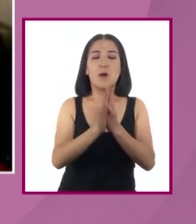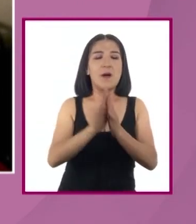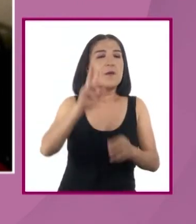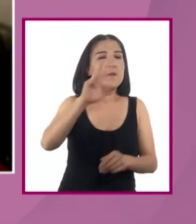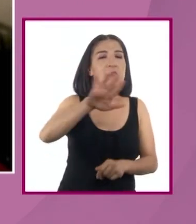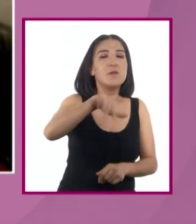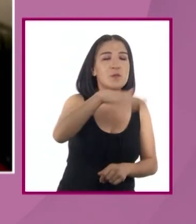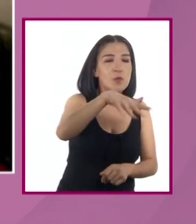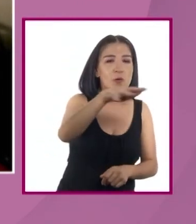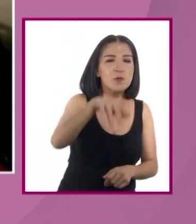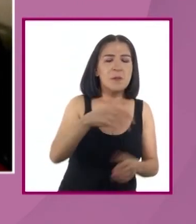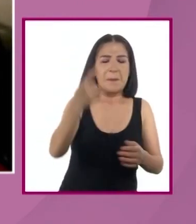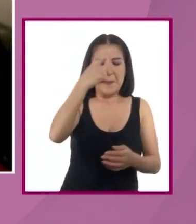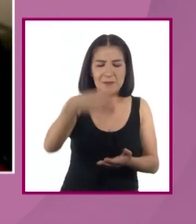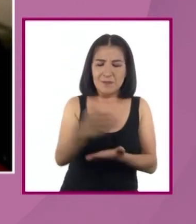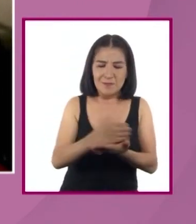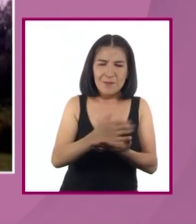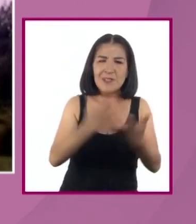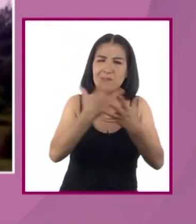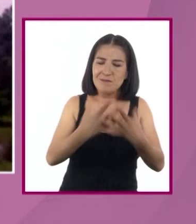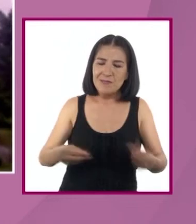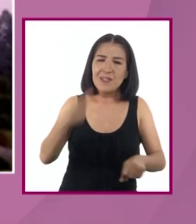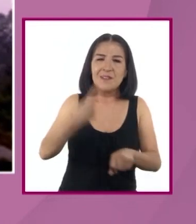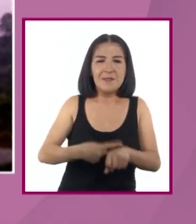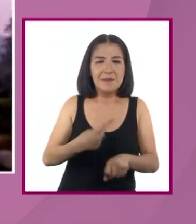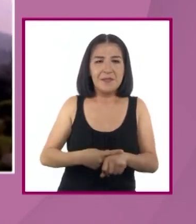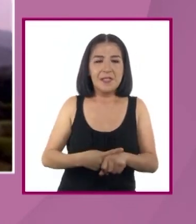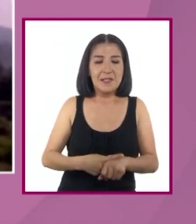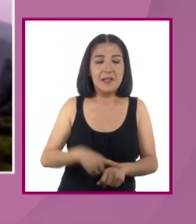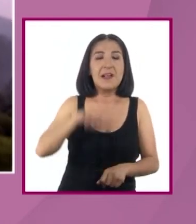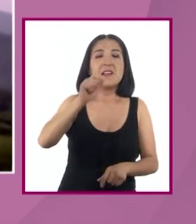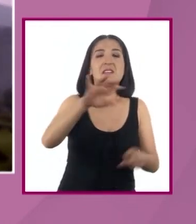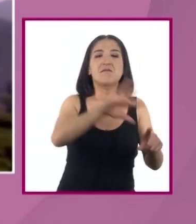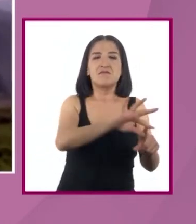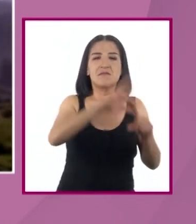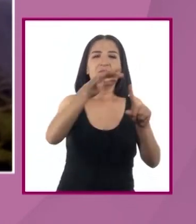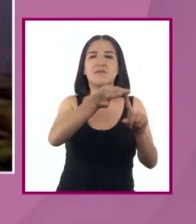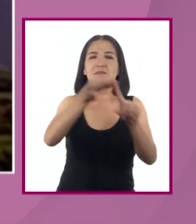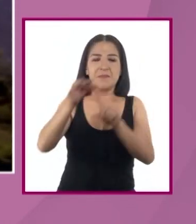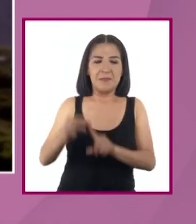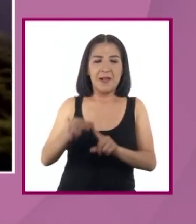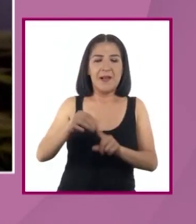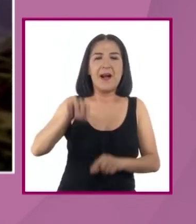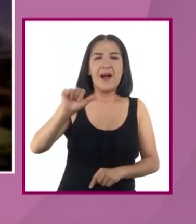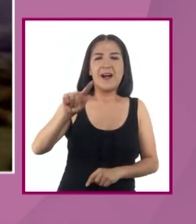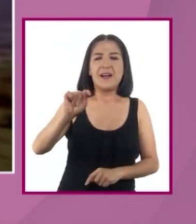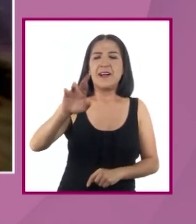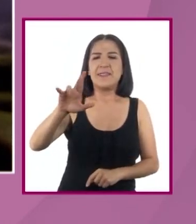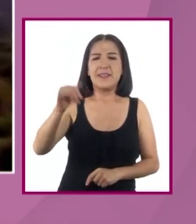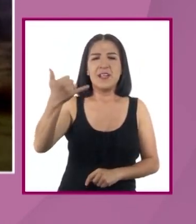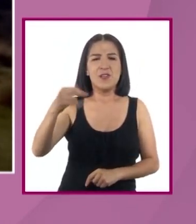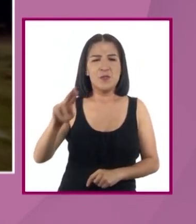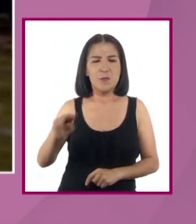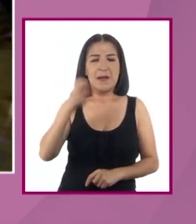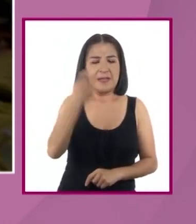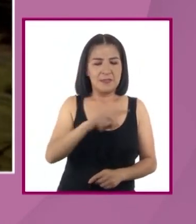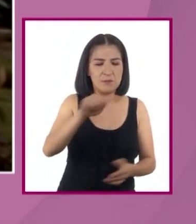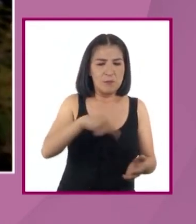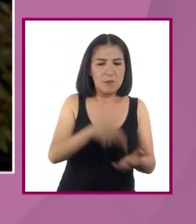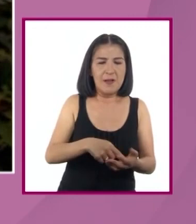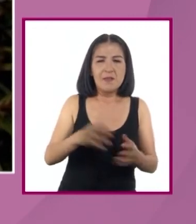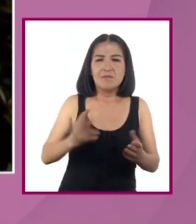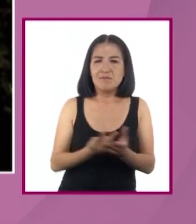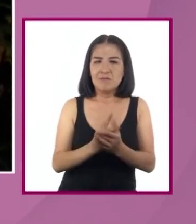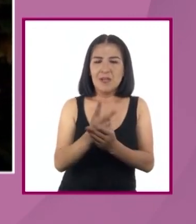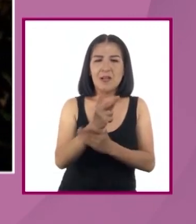búsqueda de la cura. El elegido es Atreyu, del país del mar de la hierba.